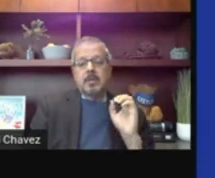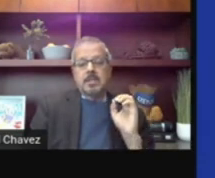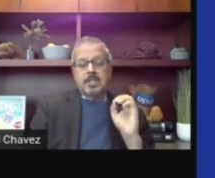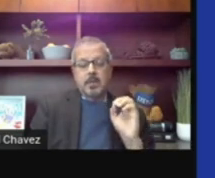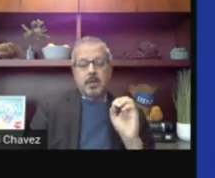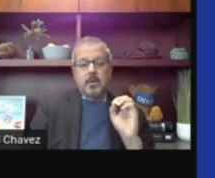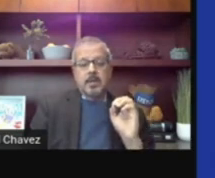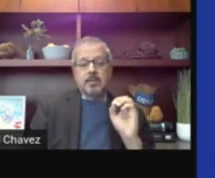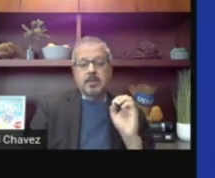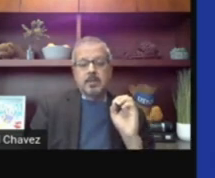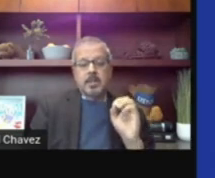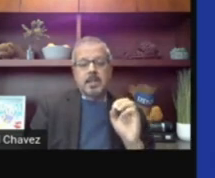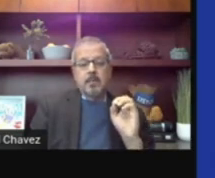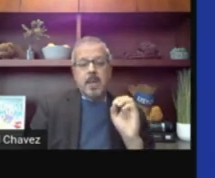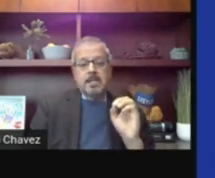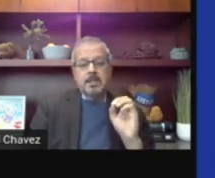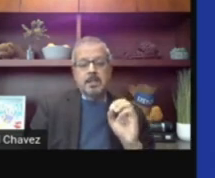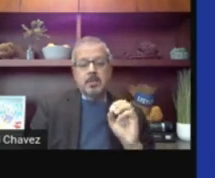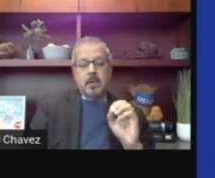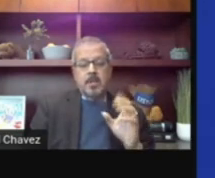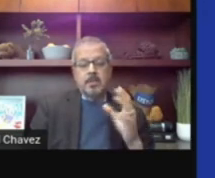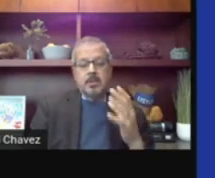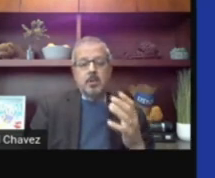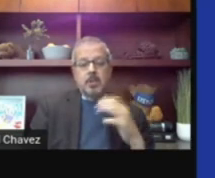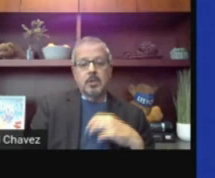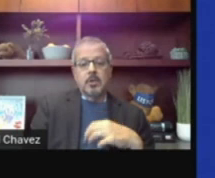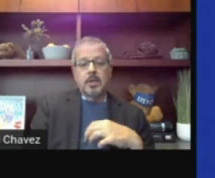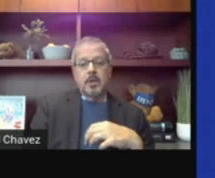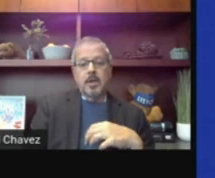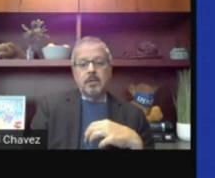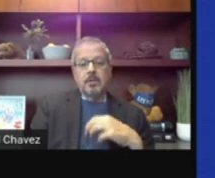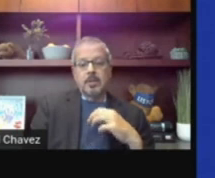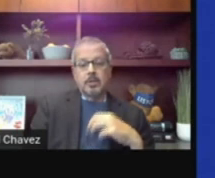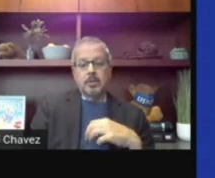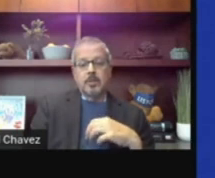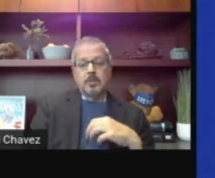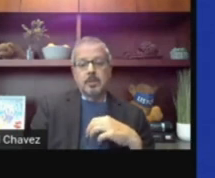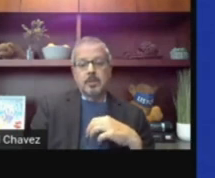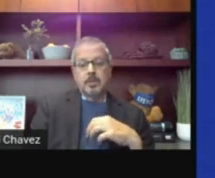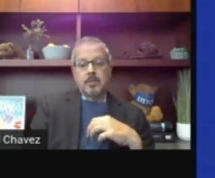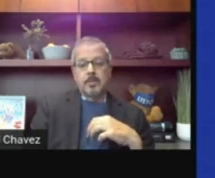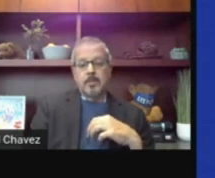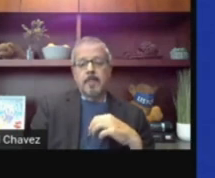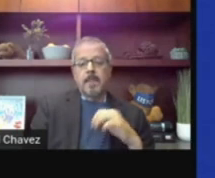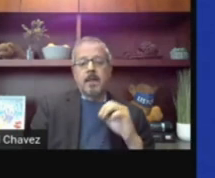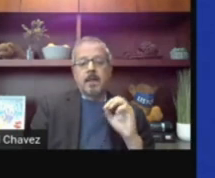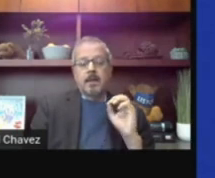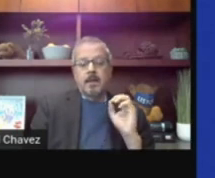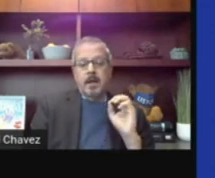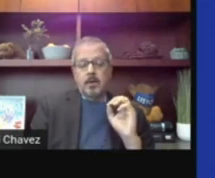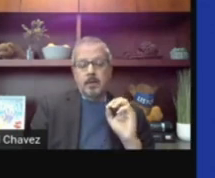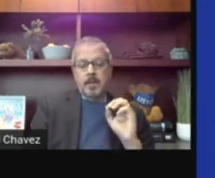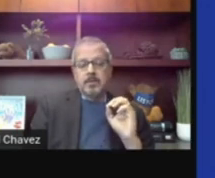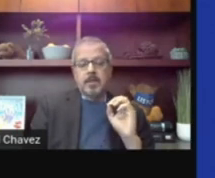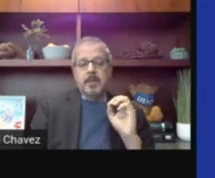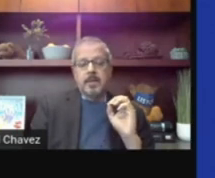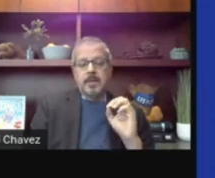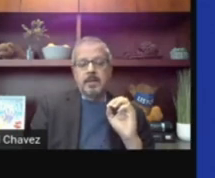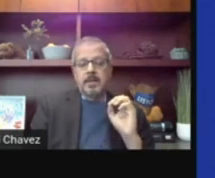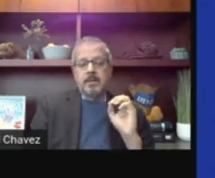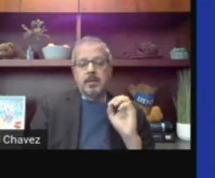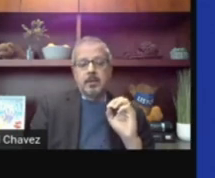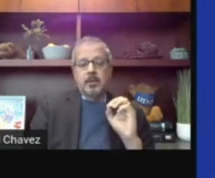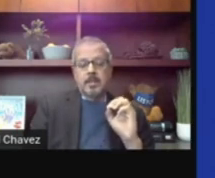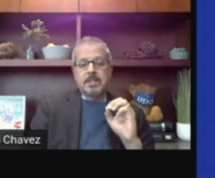pequeños. Siempre acordarnos de no tener más de 3 hogares, incluyendo el hogar en donde nosotros vivimos. Acordarnos